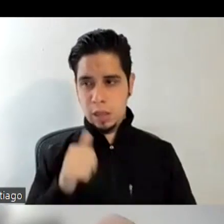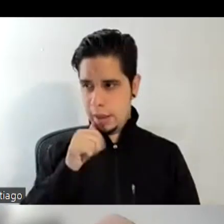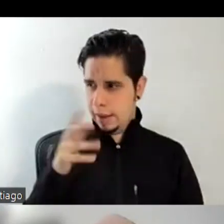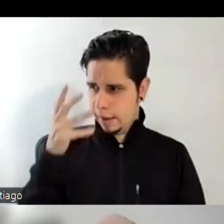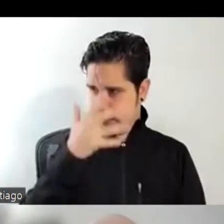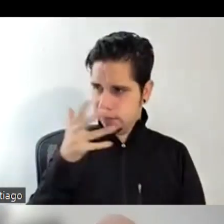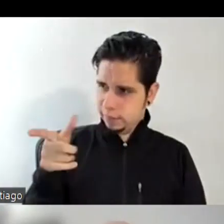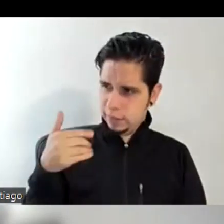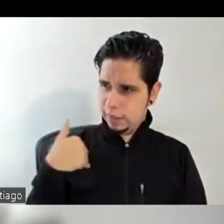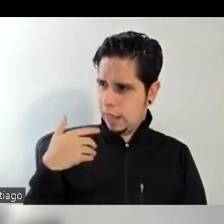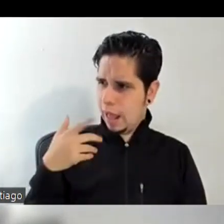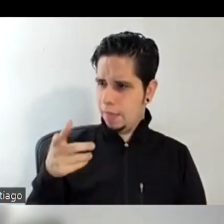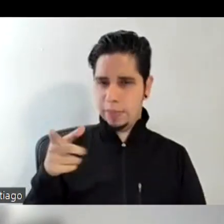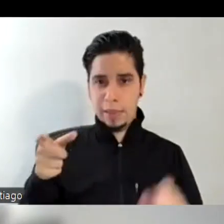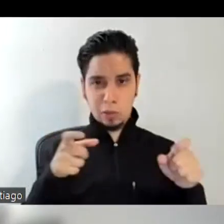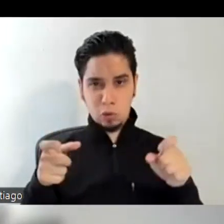verdad.